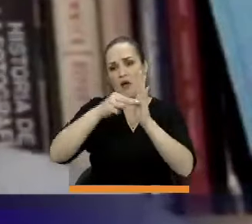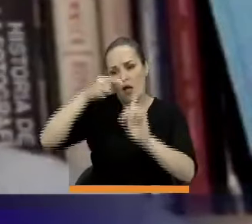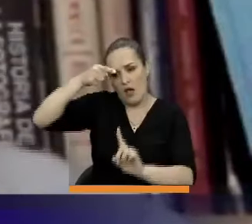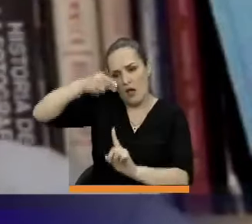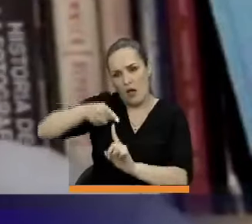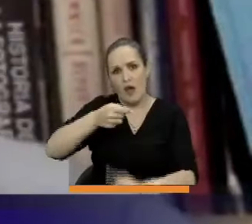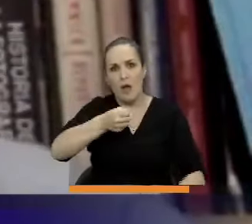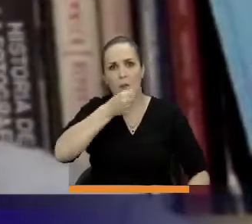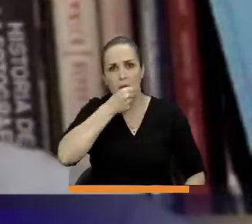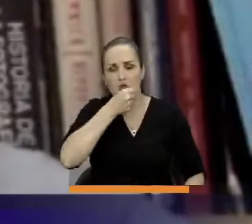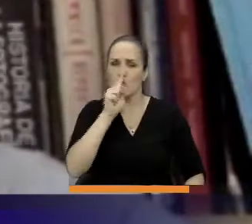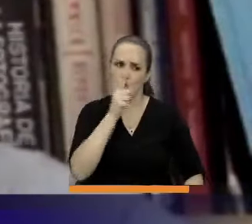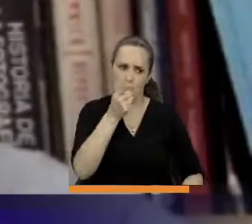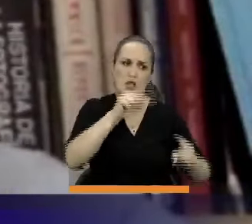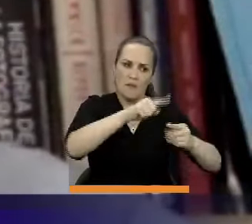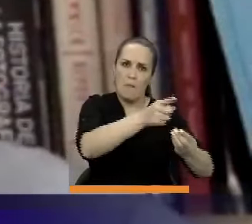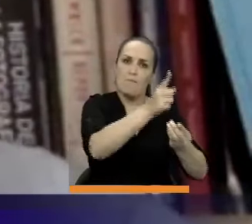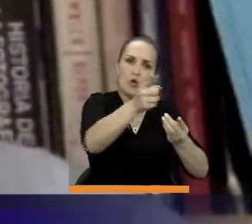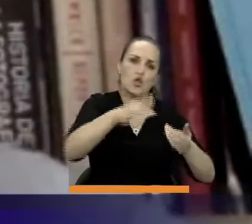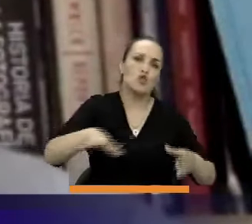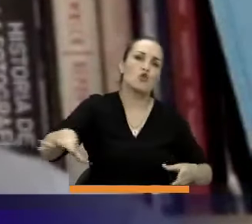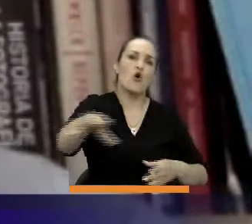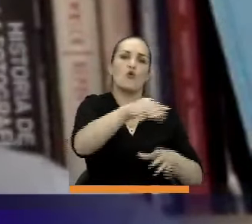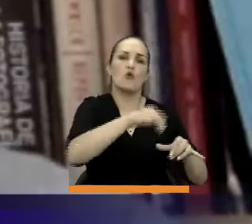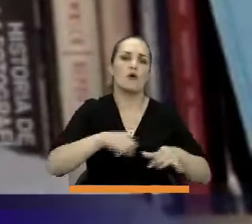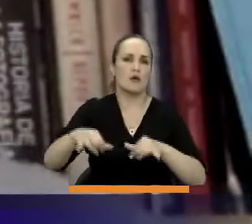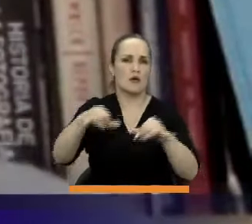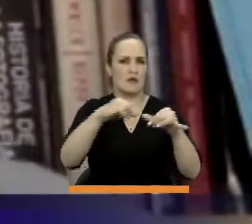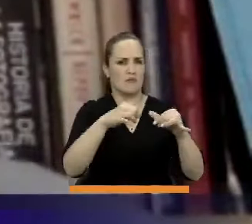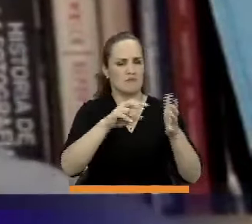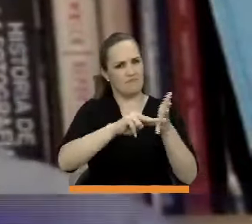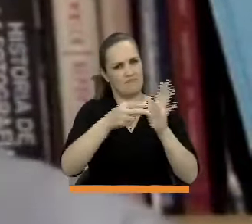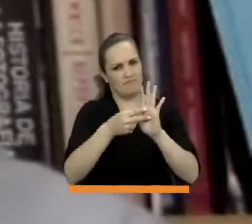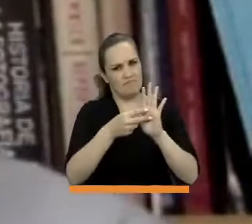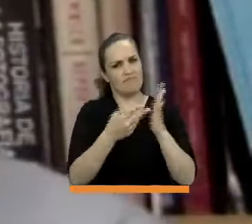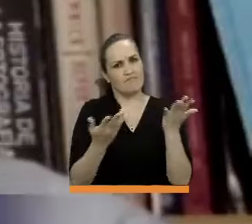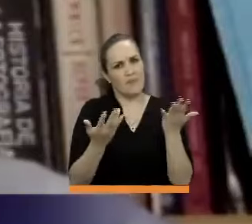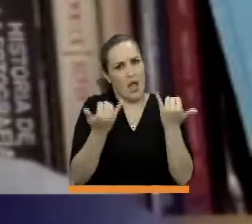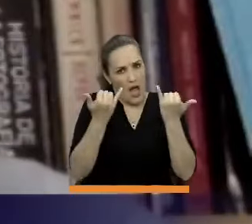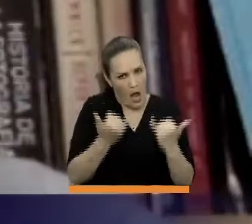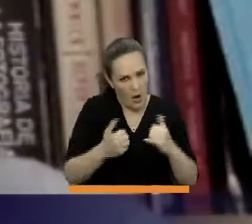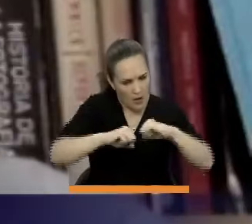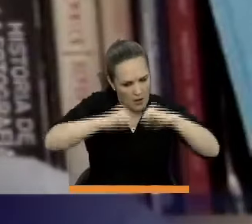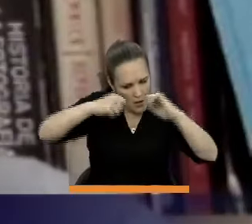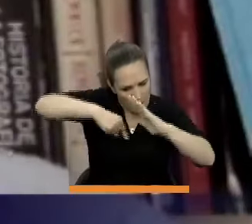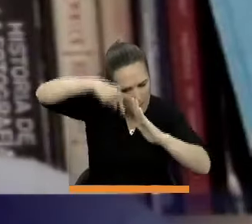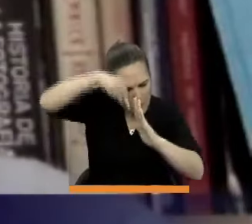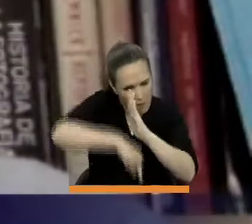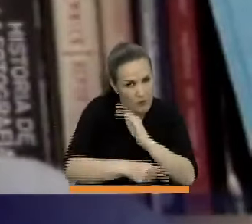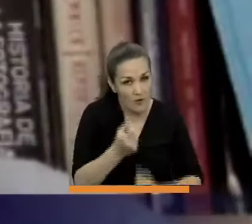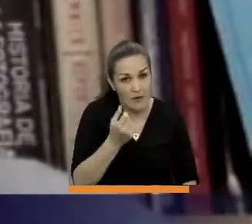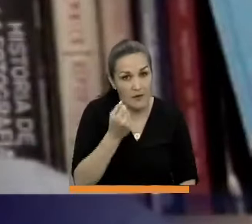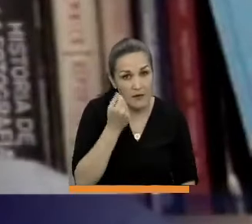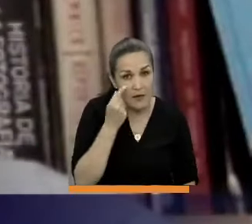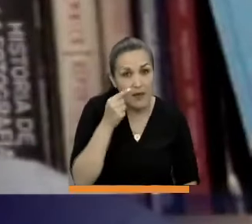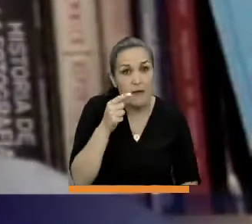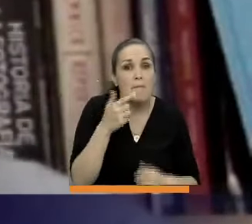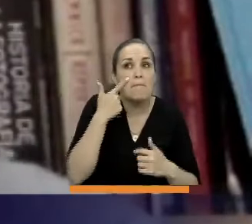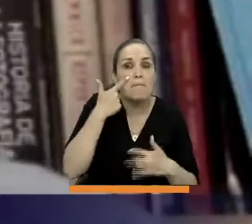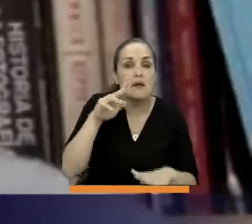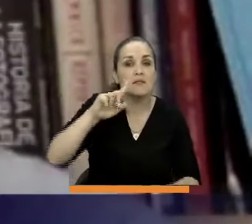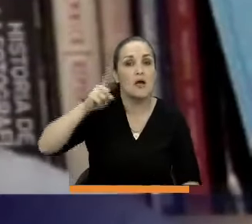recibir y que ellos también habían recibido una notificación como tal. En el fondo, lo que estaban diciendo es que probablemente el